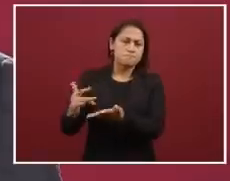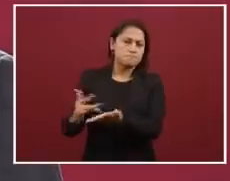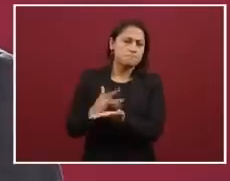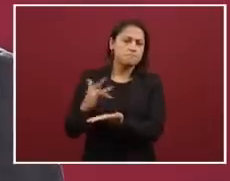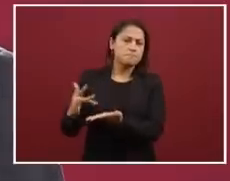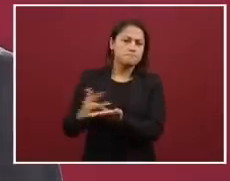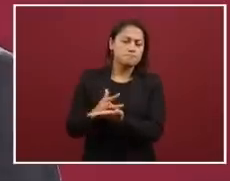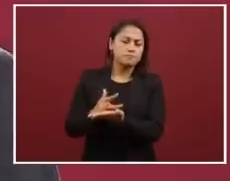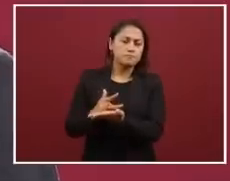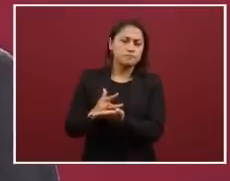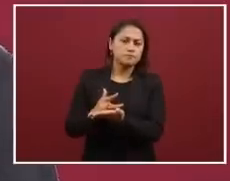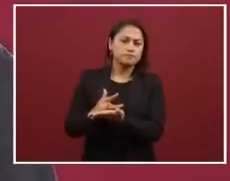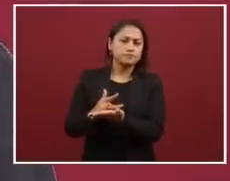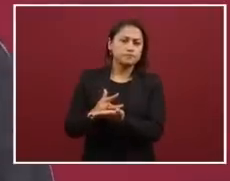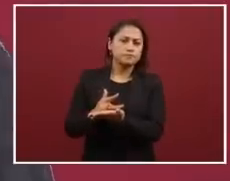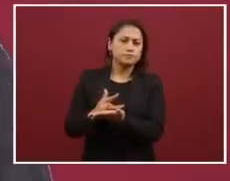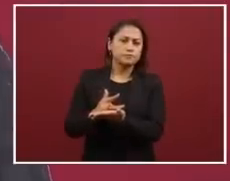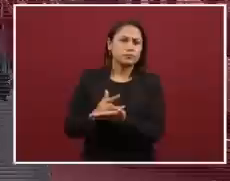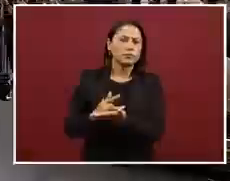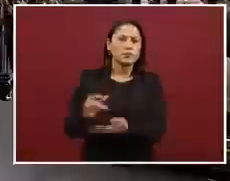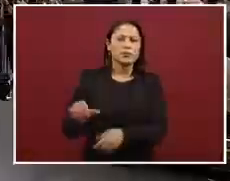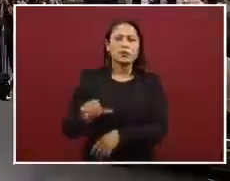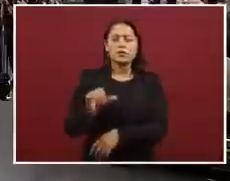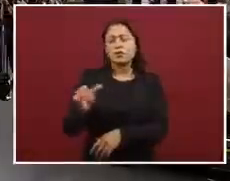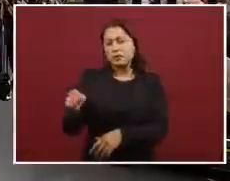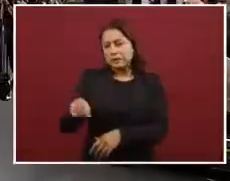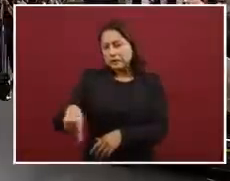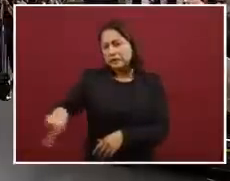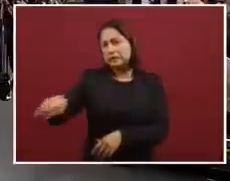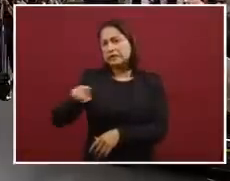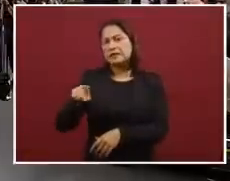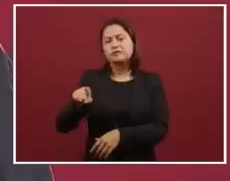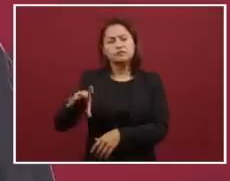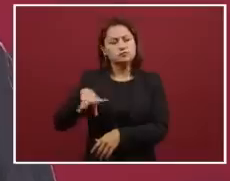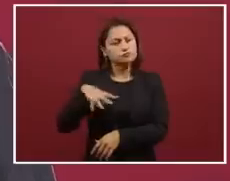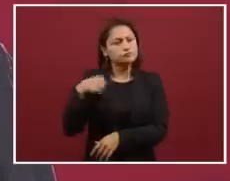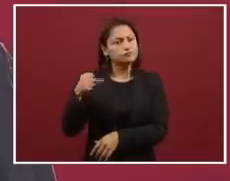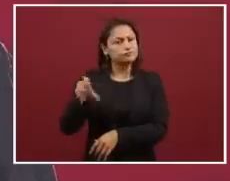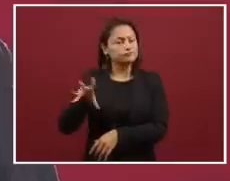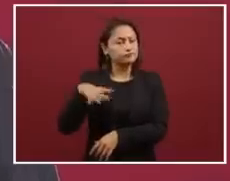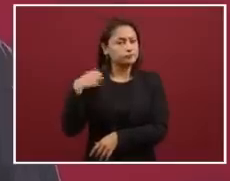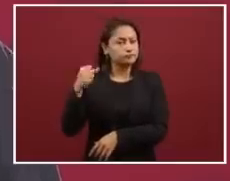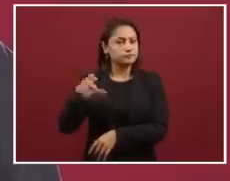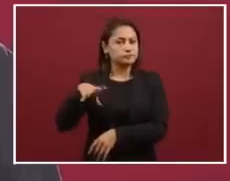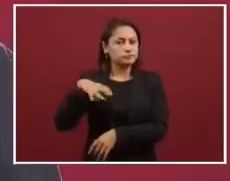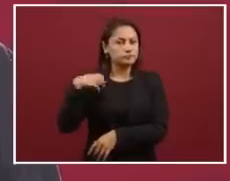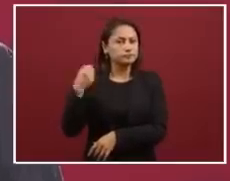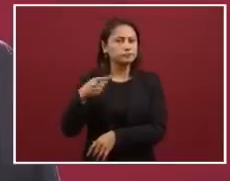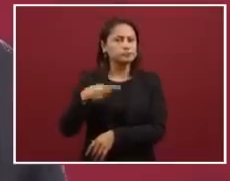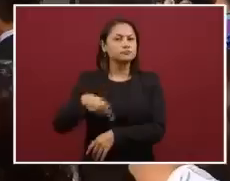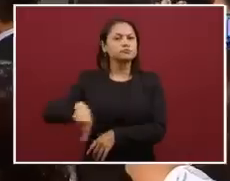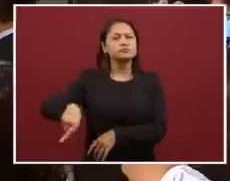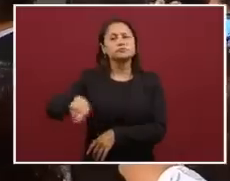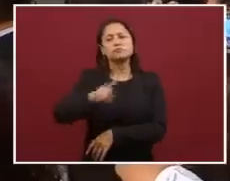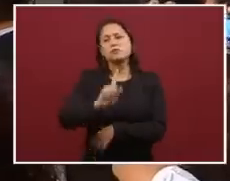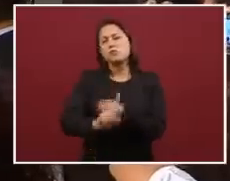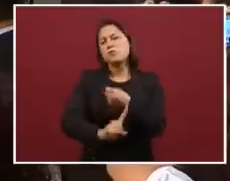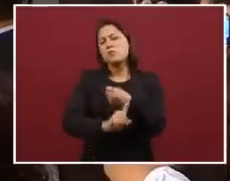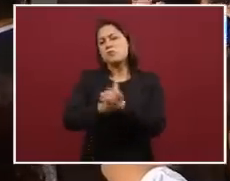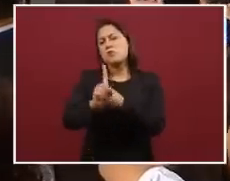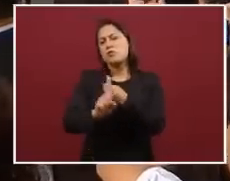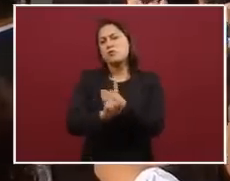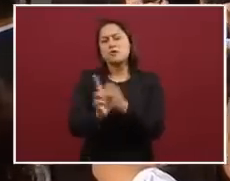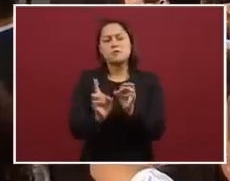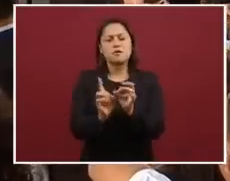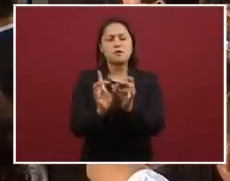quienes hacen un esfuerzo siempre por enfrentar los grandes y graves problemas